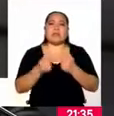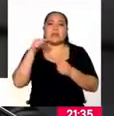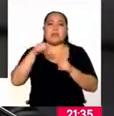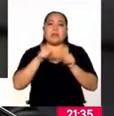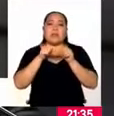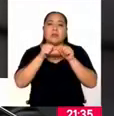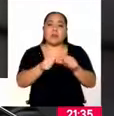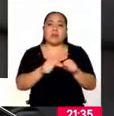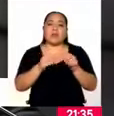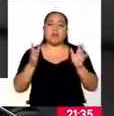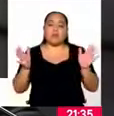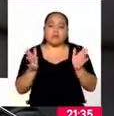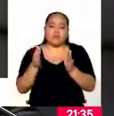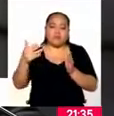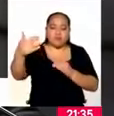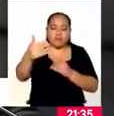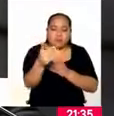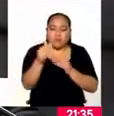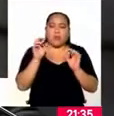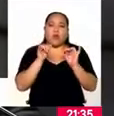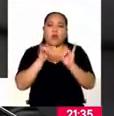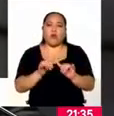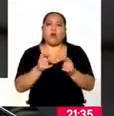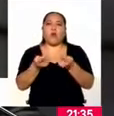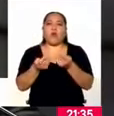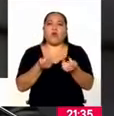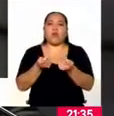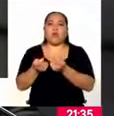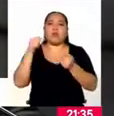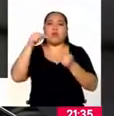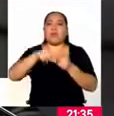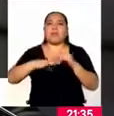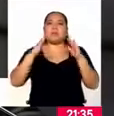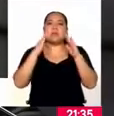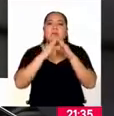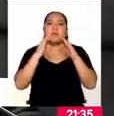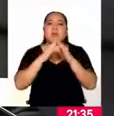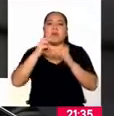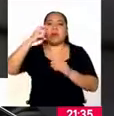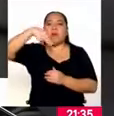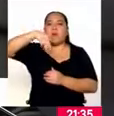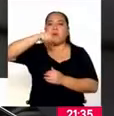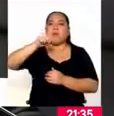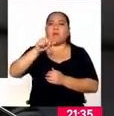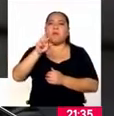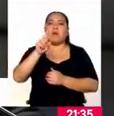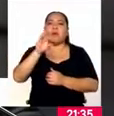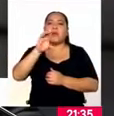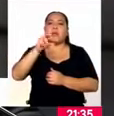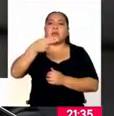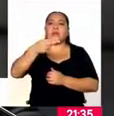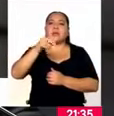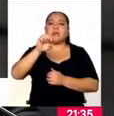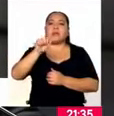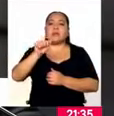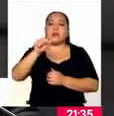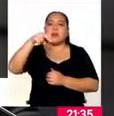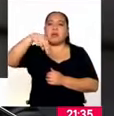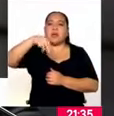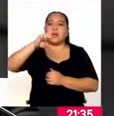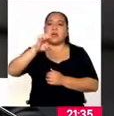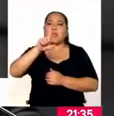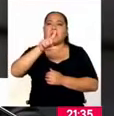está confinado y controlado. Esta casa, Marchionelli, era una de